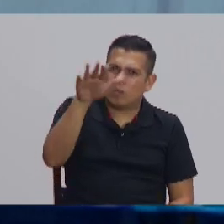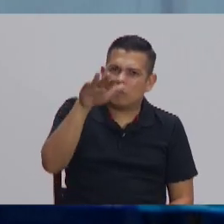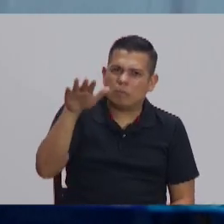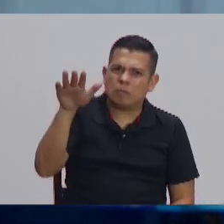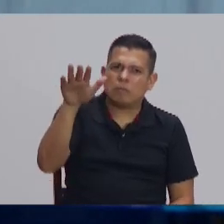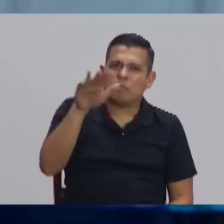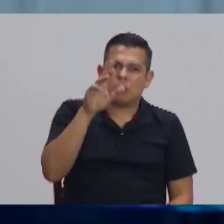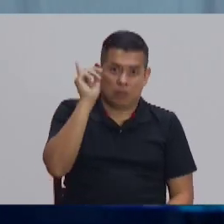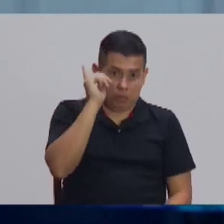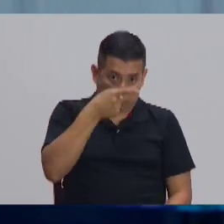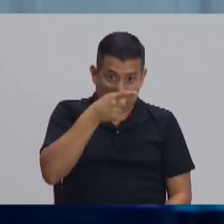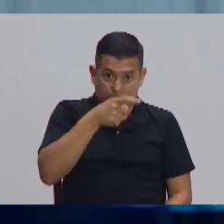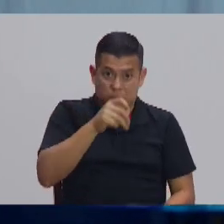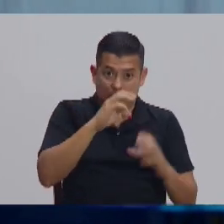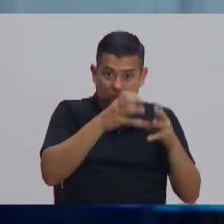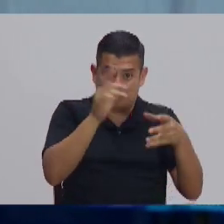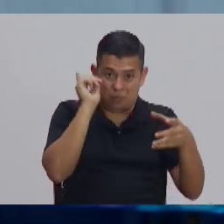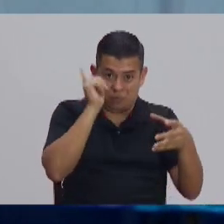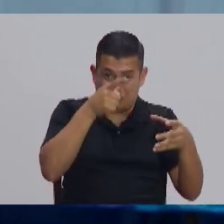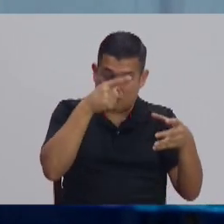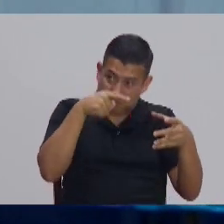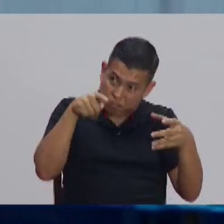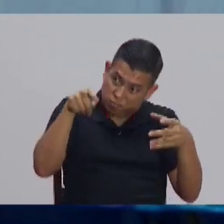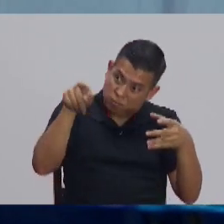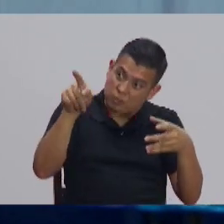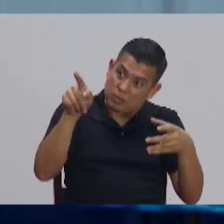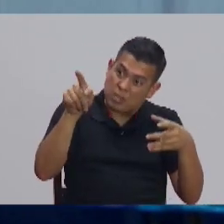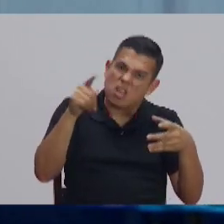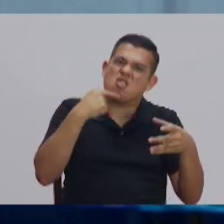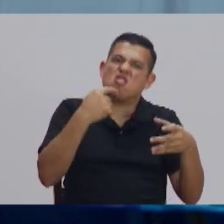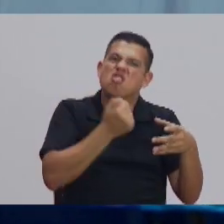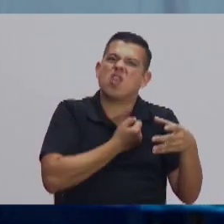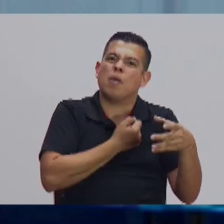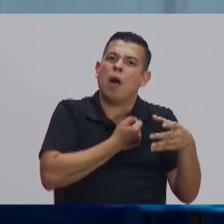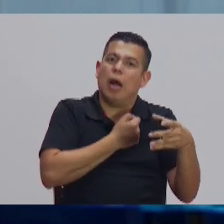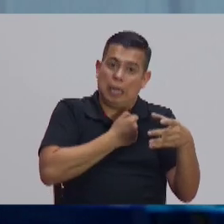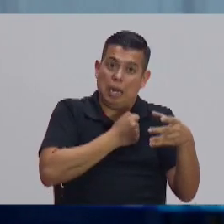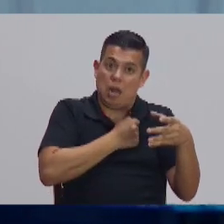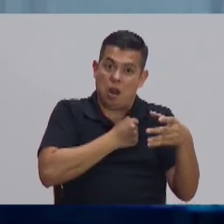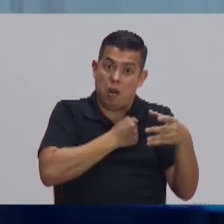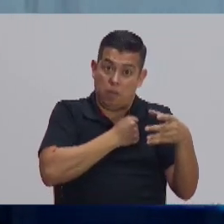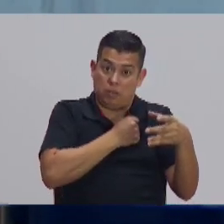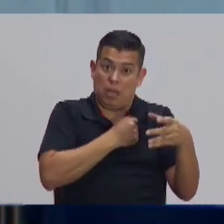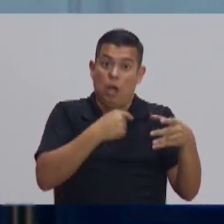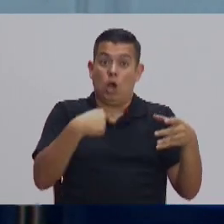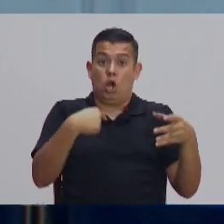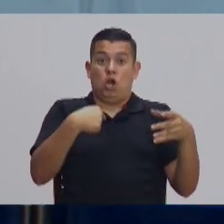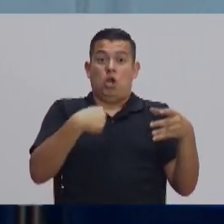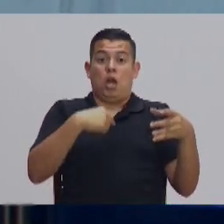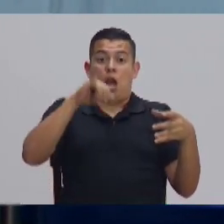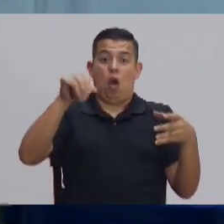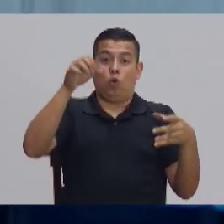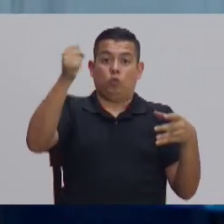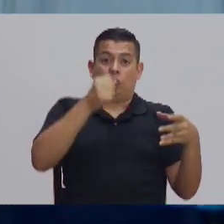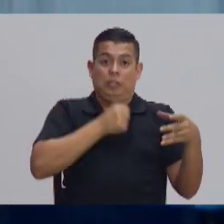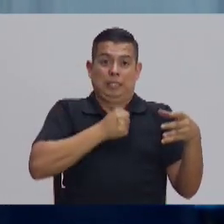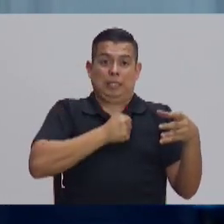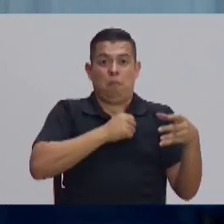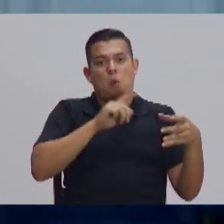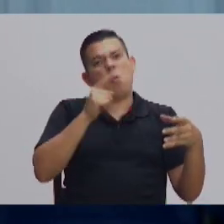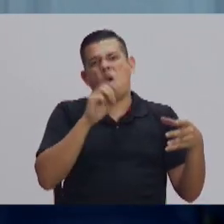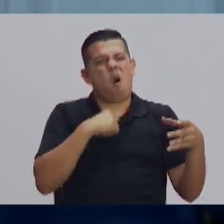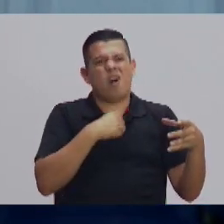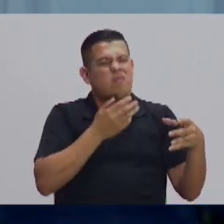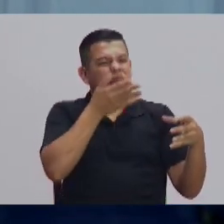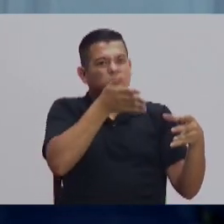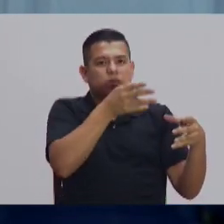tierra del ego algo que a él le correspondía si apenas iba a comenzar y mira en el punto y